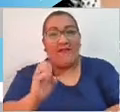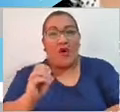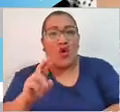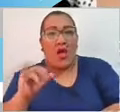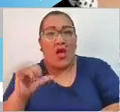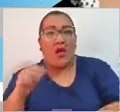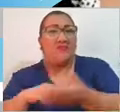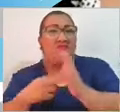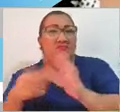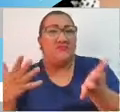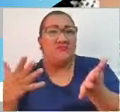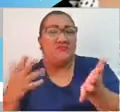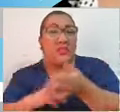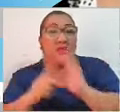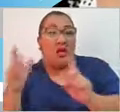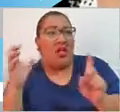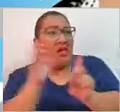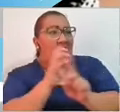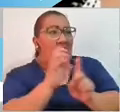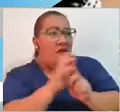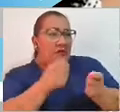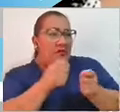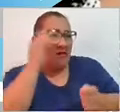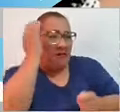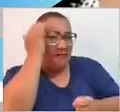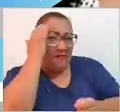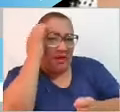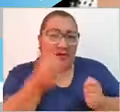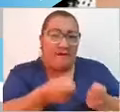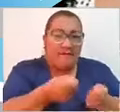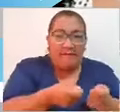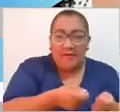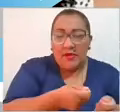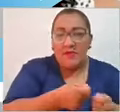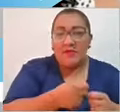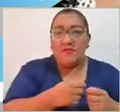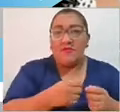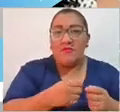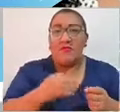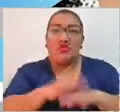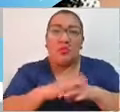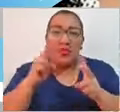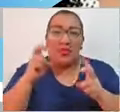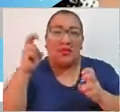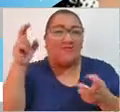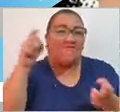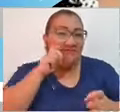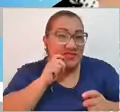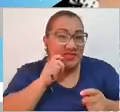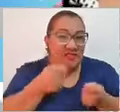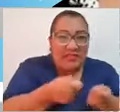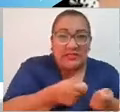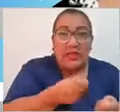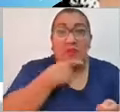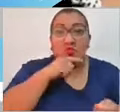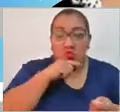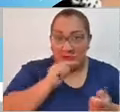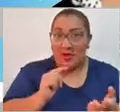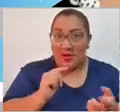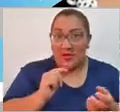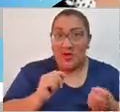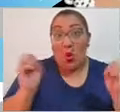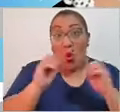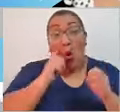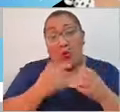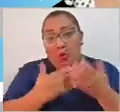considerarse toda conducta o comportamiento de naturaleza sexual o sexista por la víctima, pero hacia la